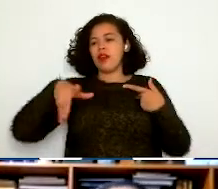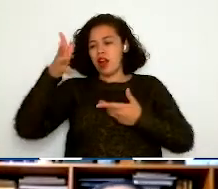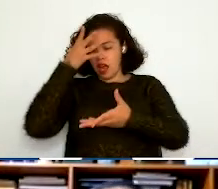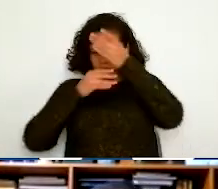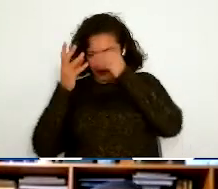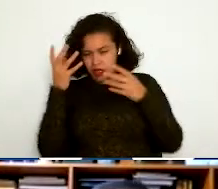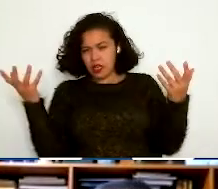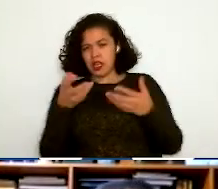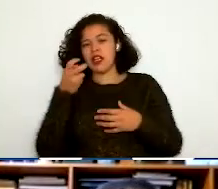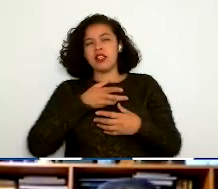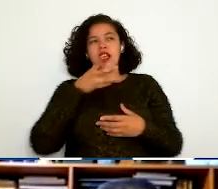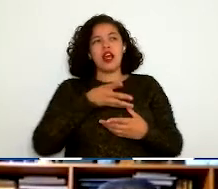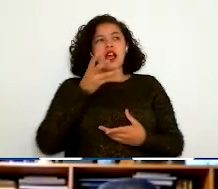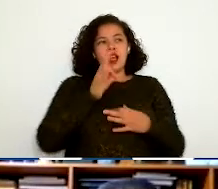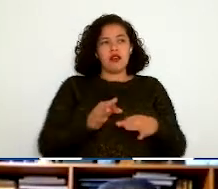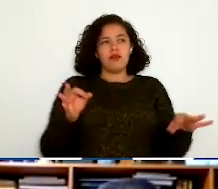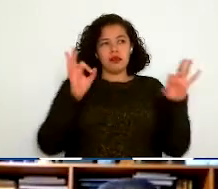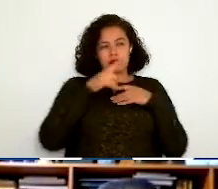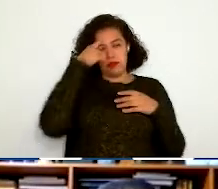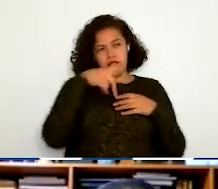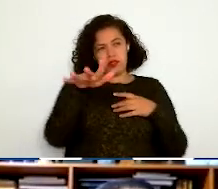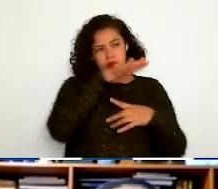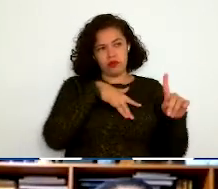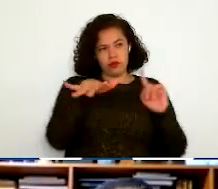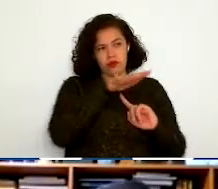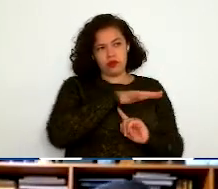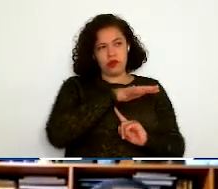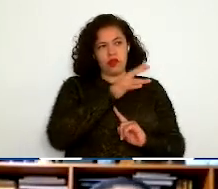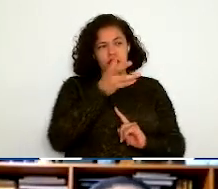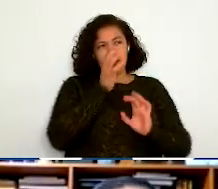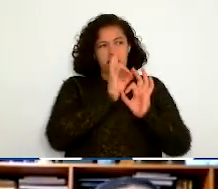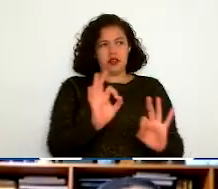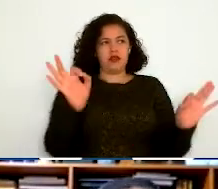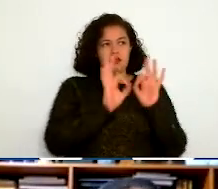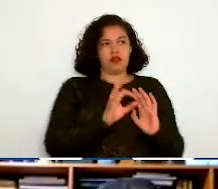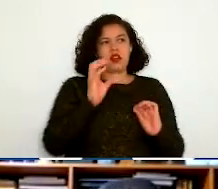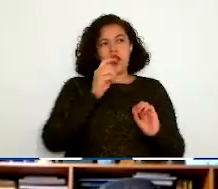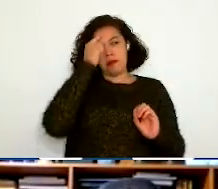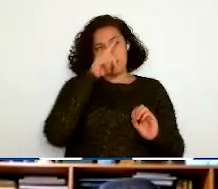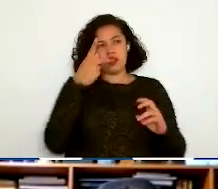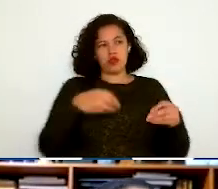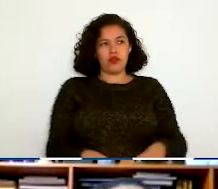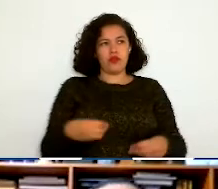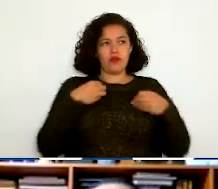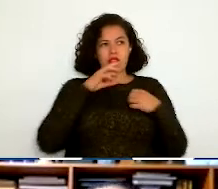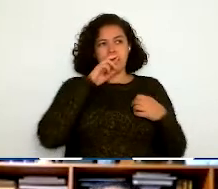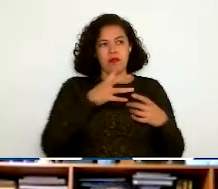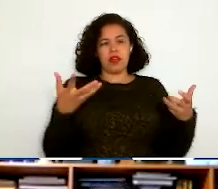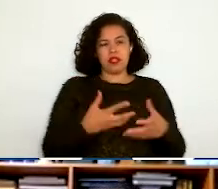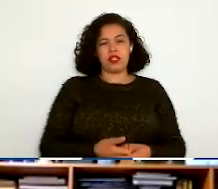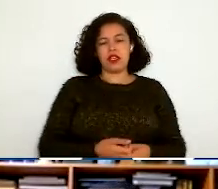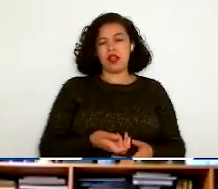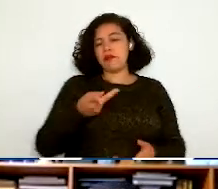es importante para modificar su situación o es importante para mejorar su vida. No las